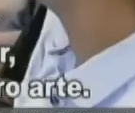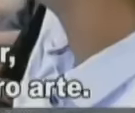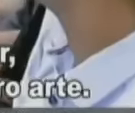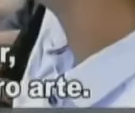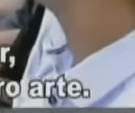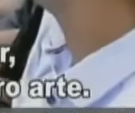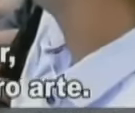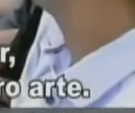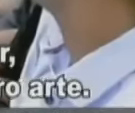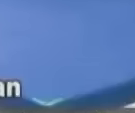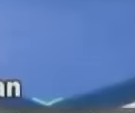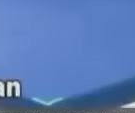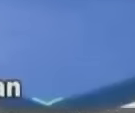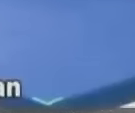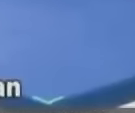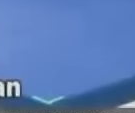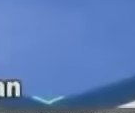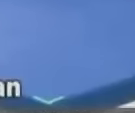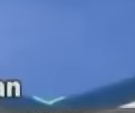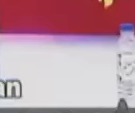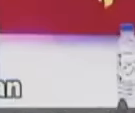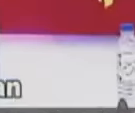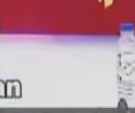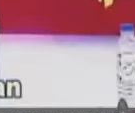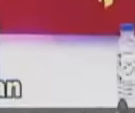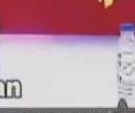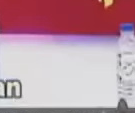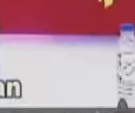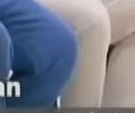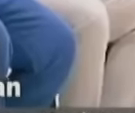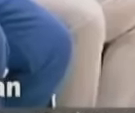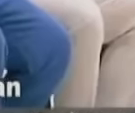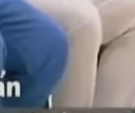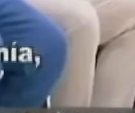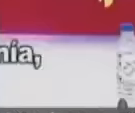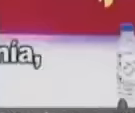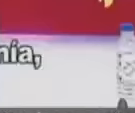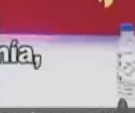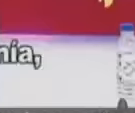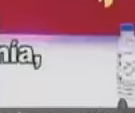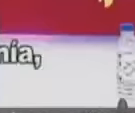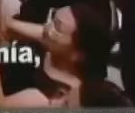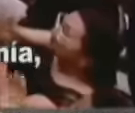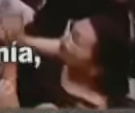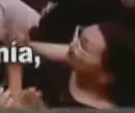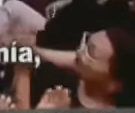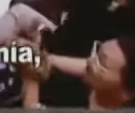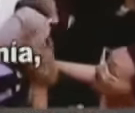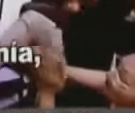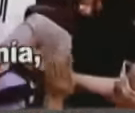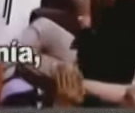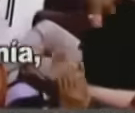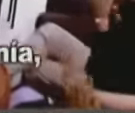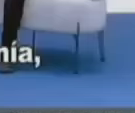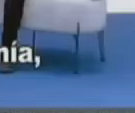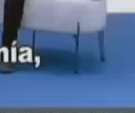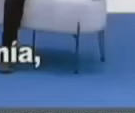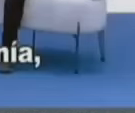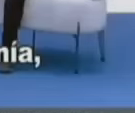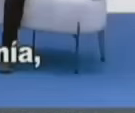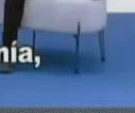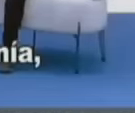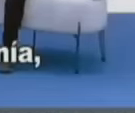de nuestro arte. Que hablen los pinceles, que hable la poesía y que surjan 1000 obras por la paz, por la armonía,